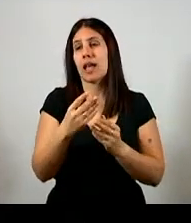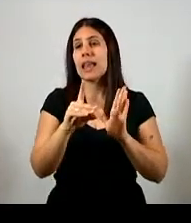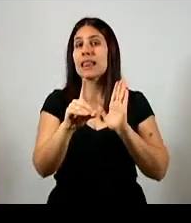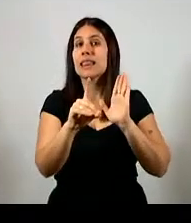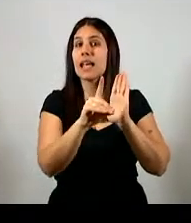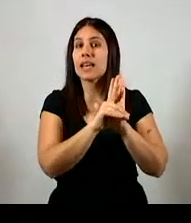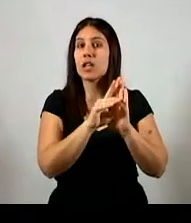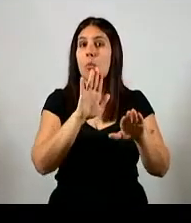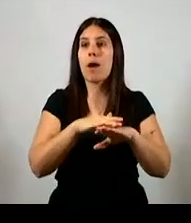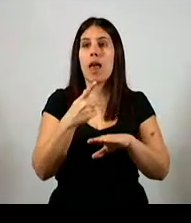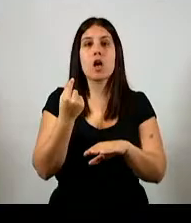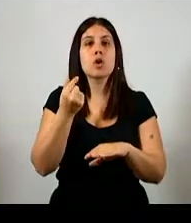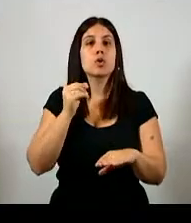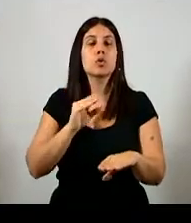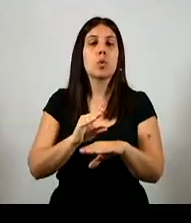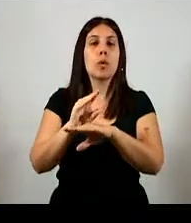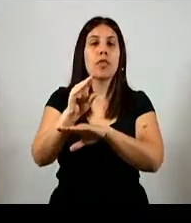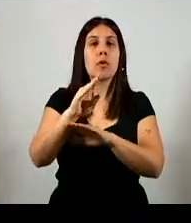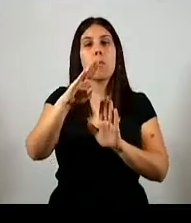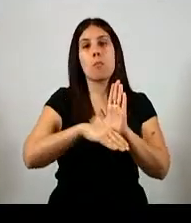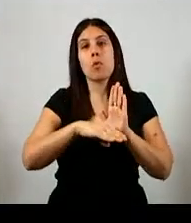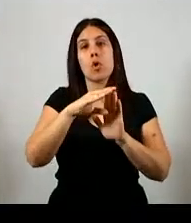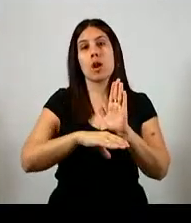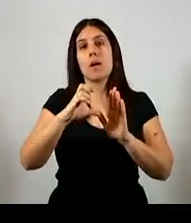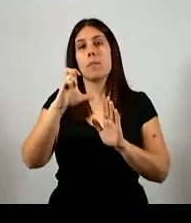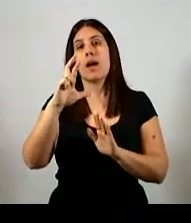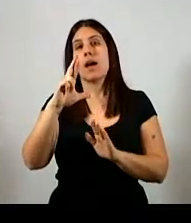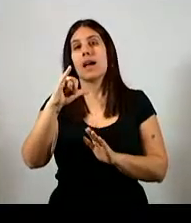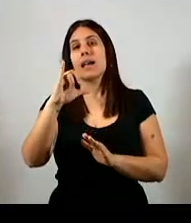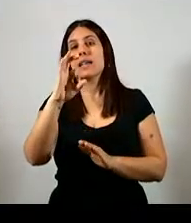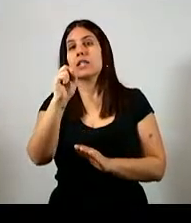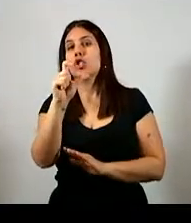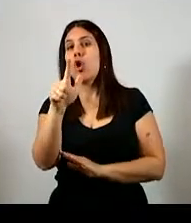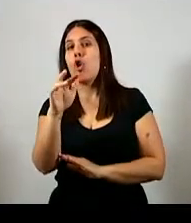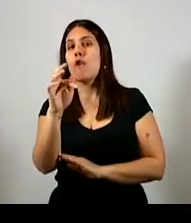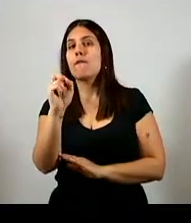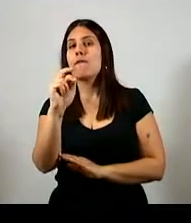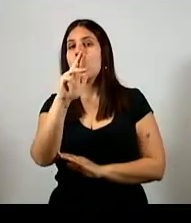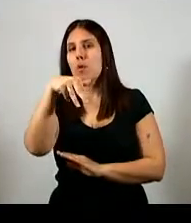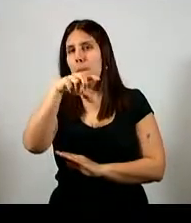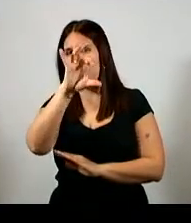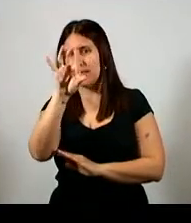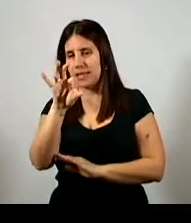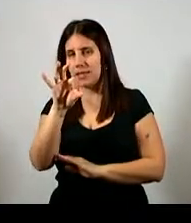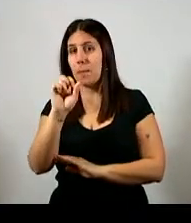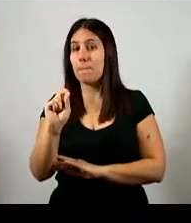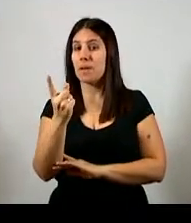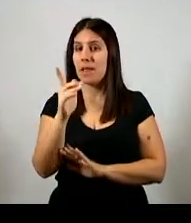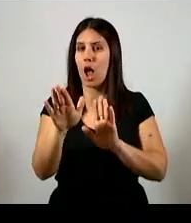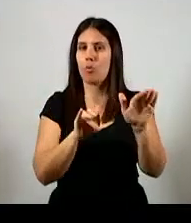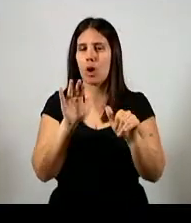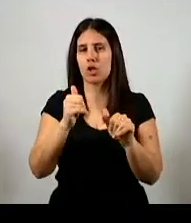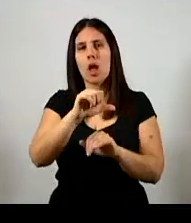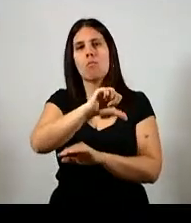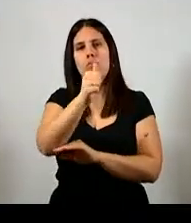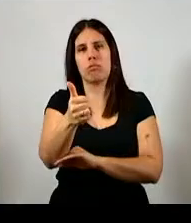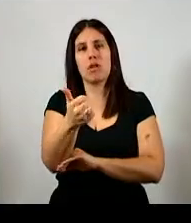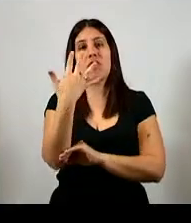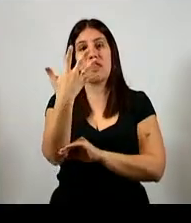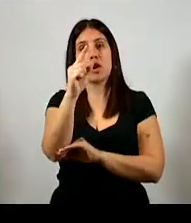las subvenciones del programa Crisol Formas y la primera convocatoria, por 5,8 millones de